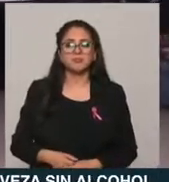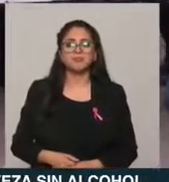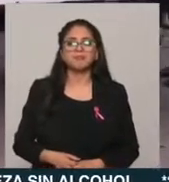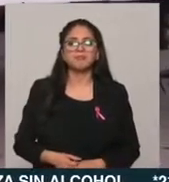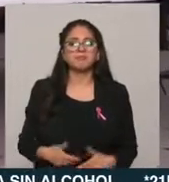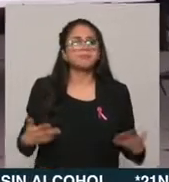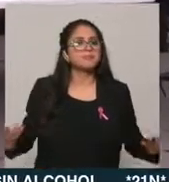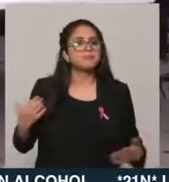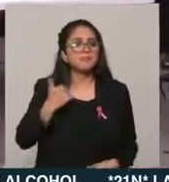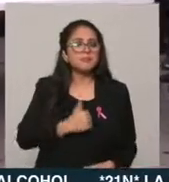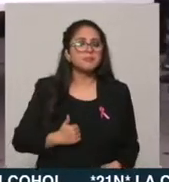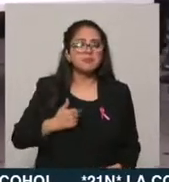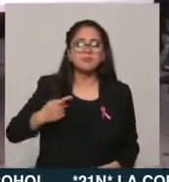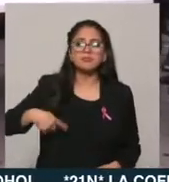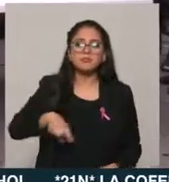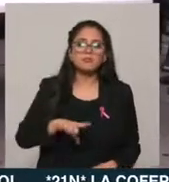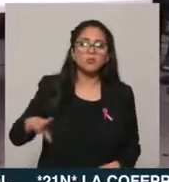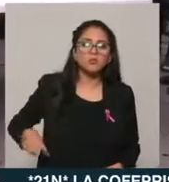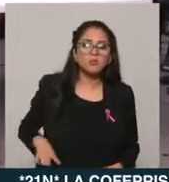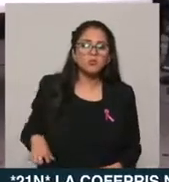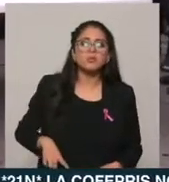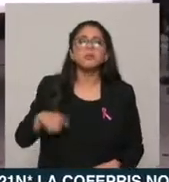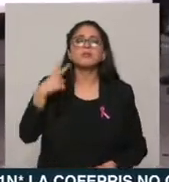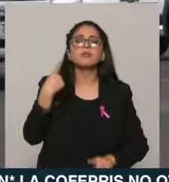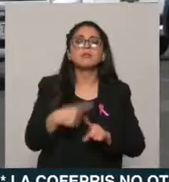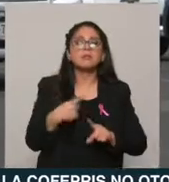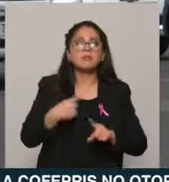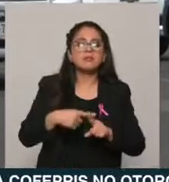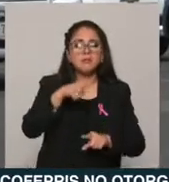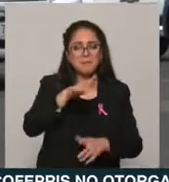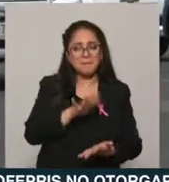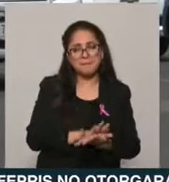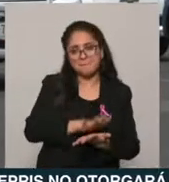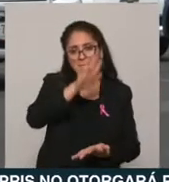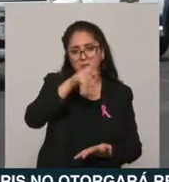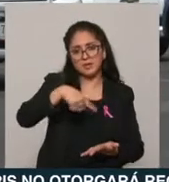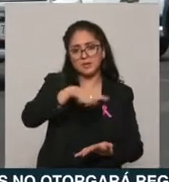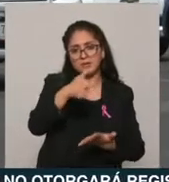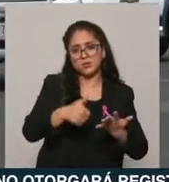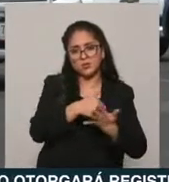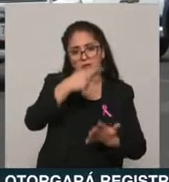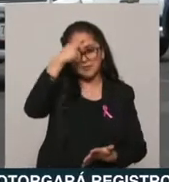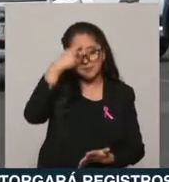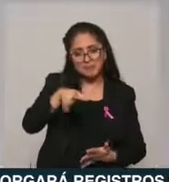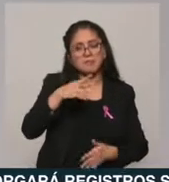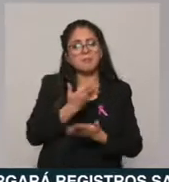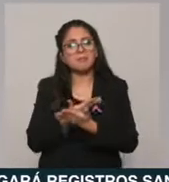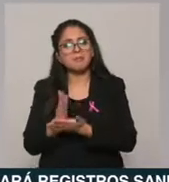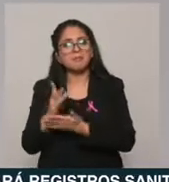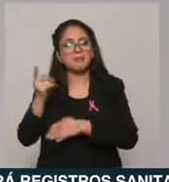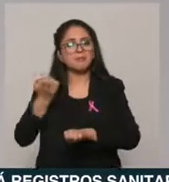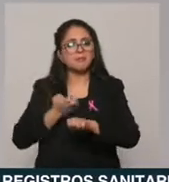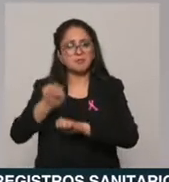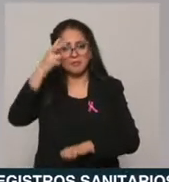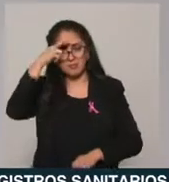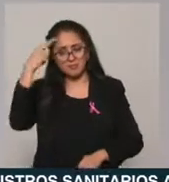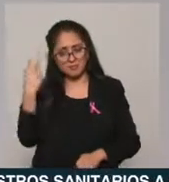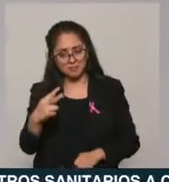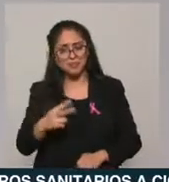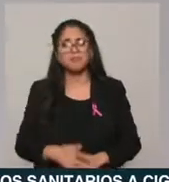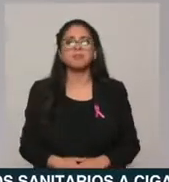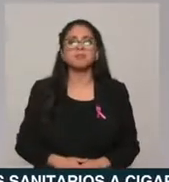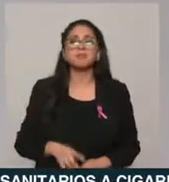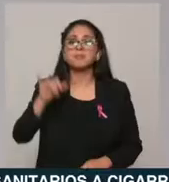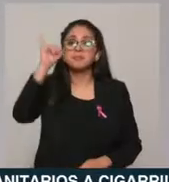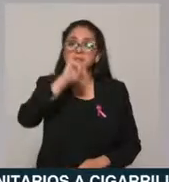por resolver los problemas del gremio taxista son principalmente en la Ciudad de México y el Estado de México. En respuesta, la jefa de